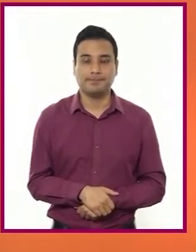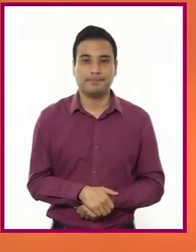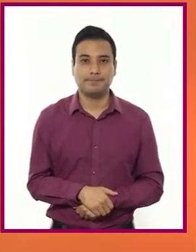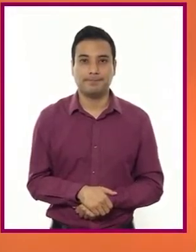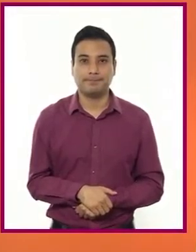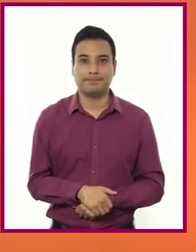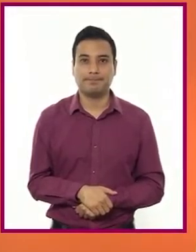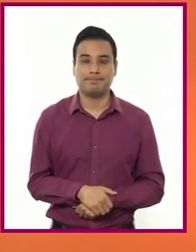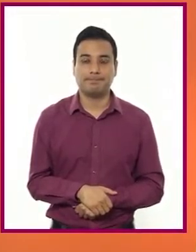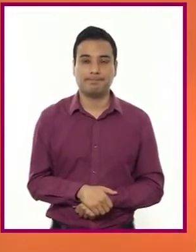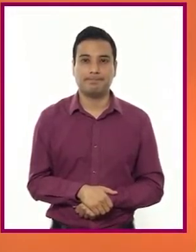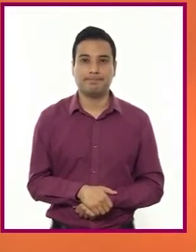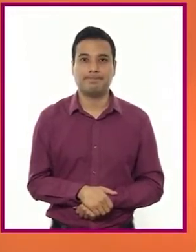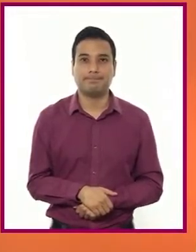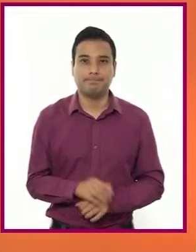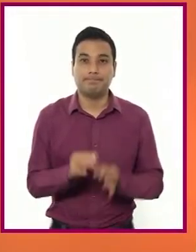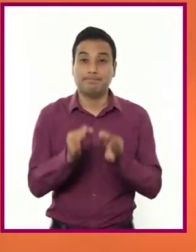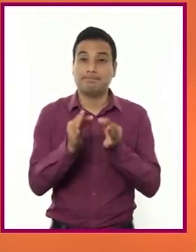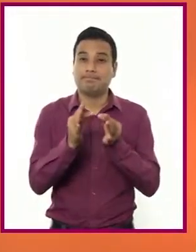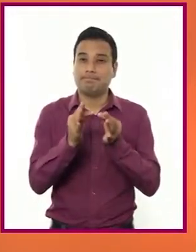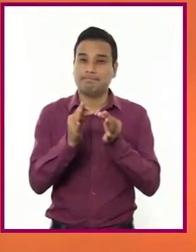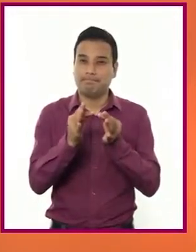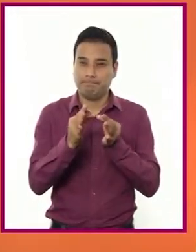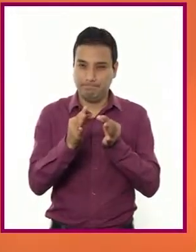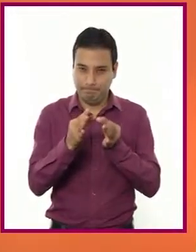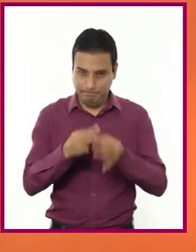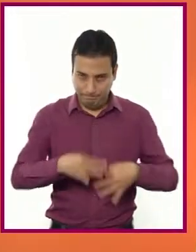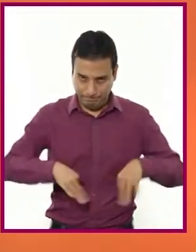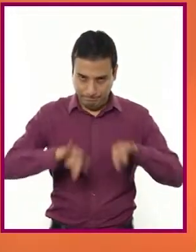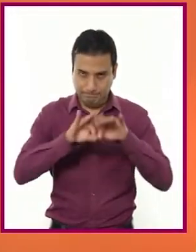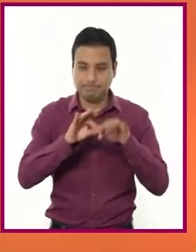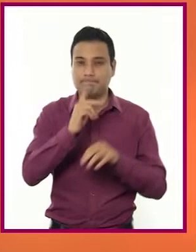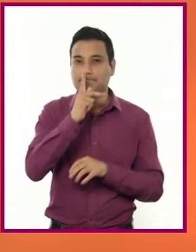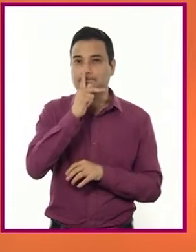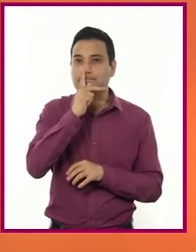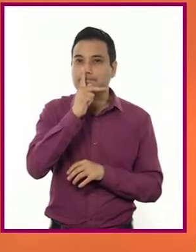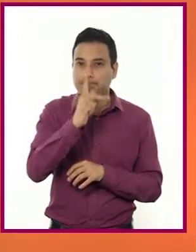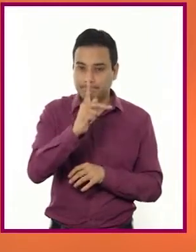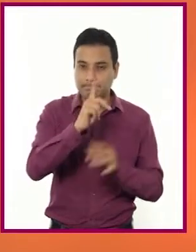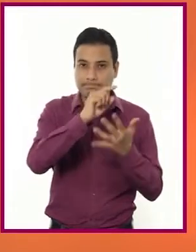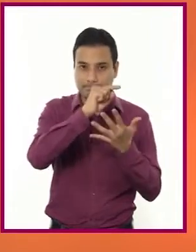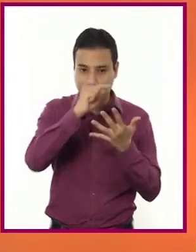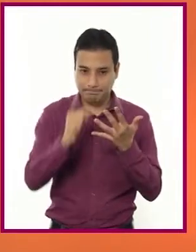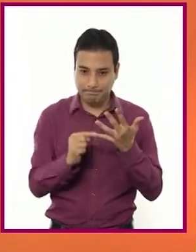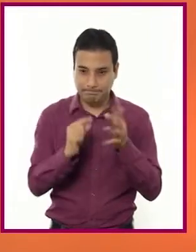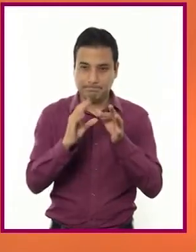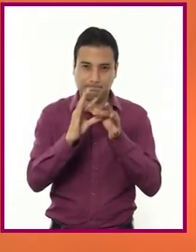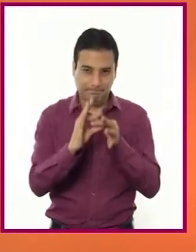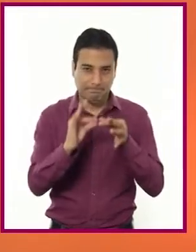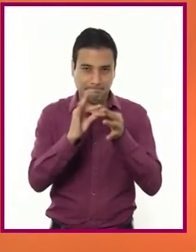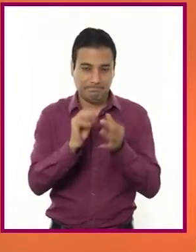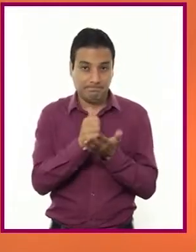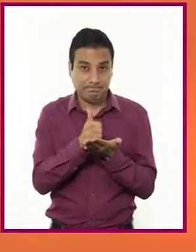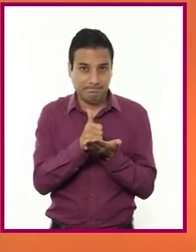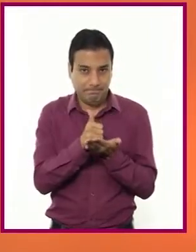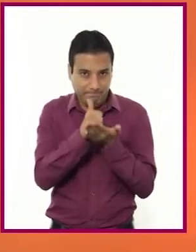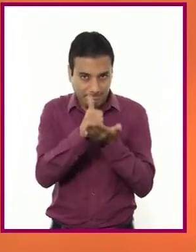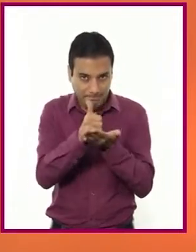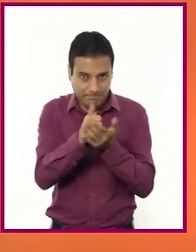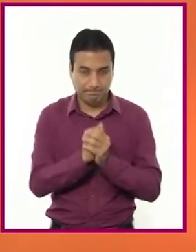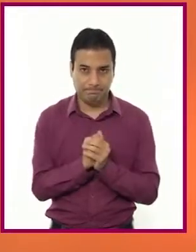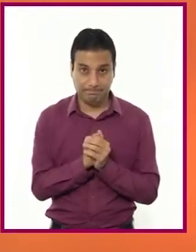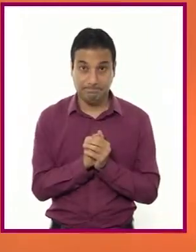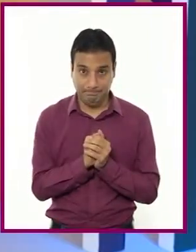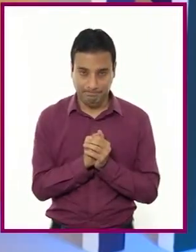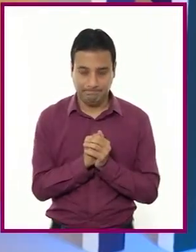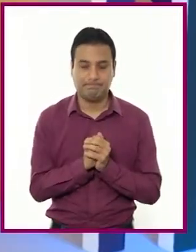es importante recordar algunos conceptos e ideas que nos ayudarán a resolver los planteamientos que veremos más adelante.